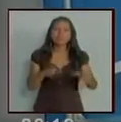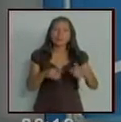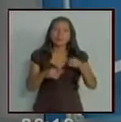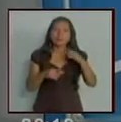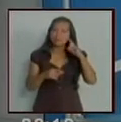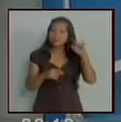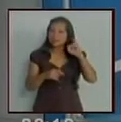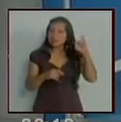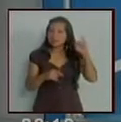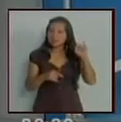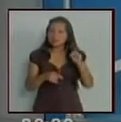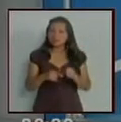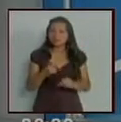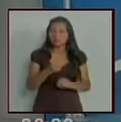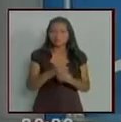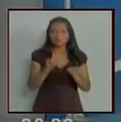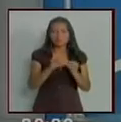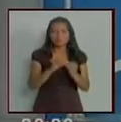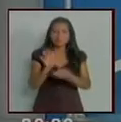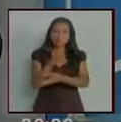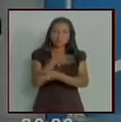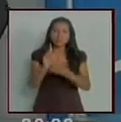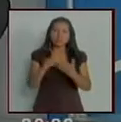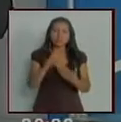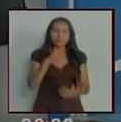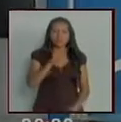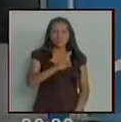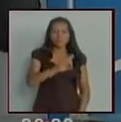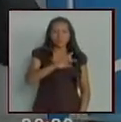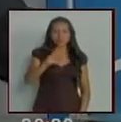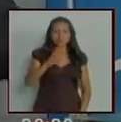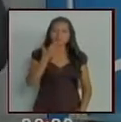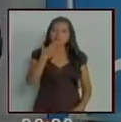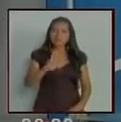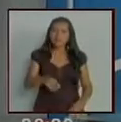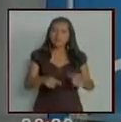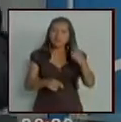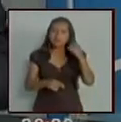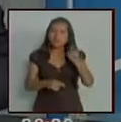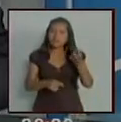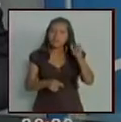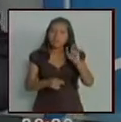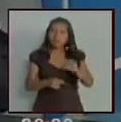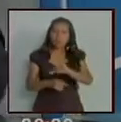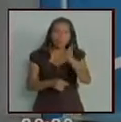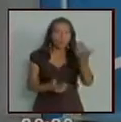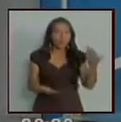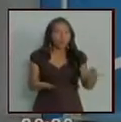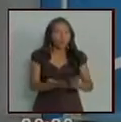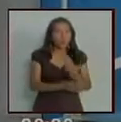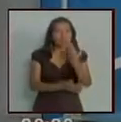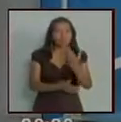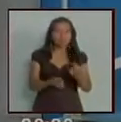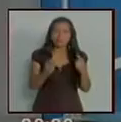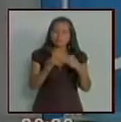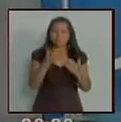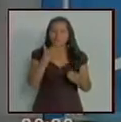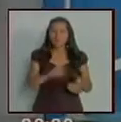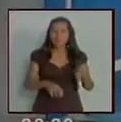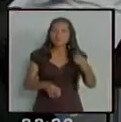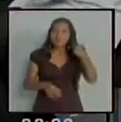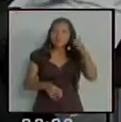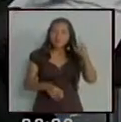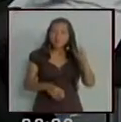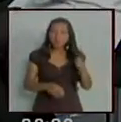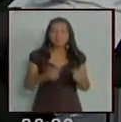escuchar en medio de la música, ¿no? Y yo decía, el audífono, cambiaba el audífono, y no era el audífono, era que estaba fallando mi oído.